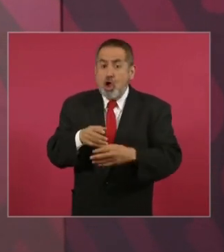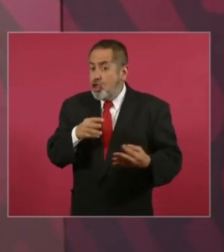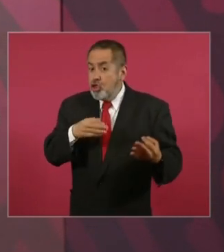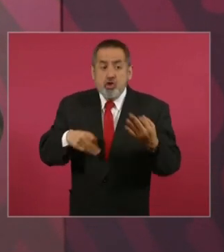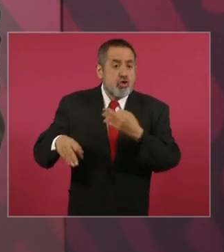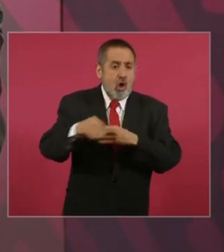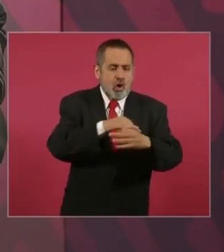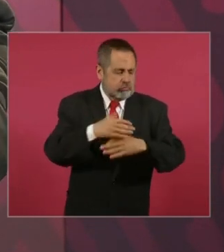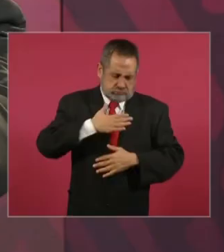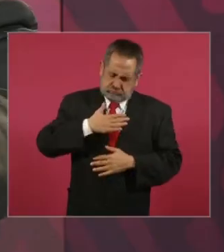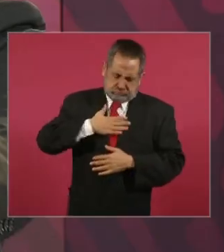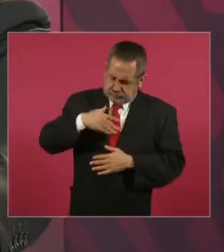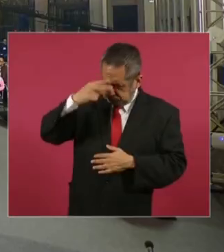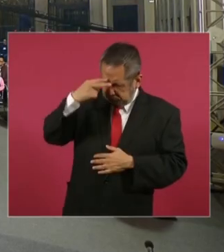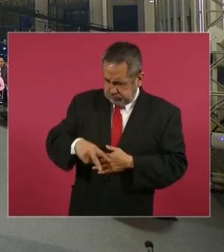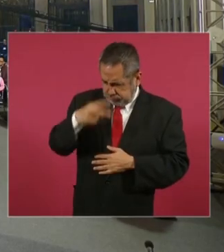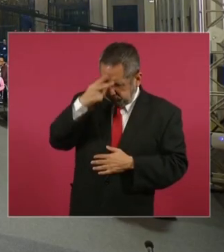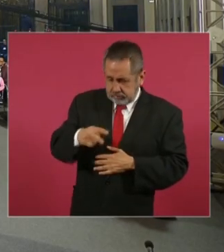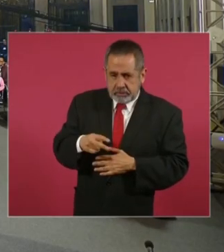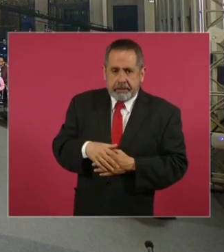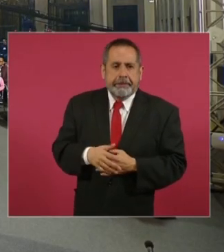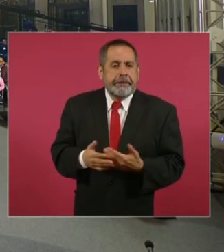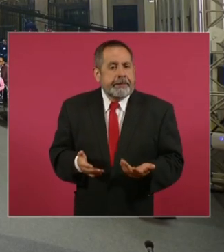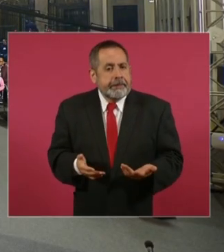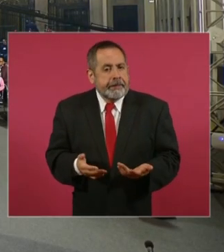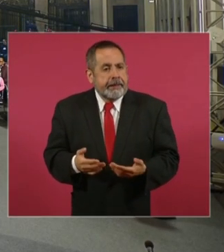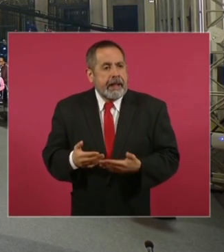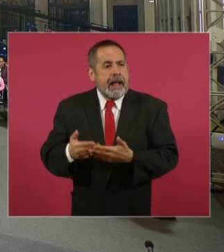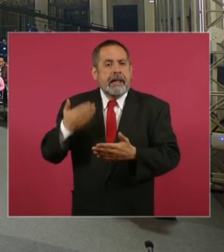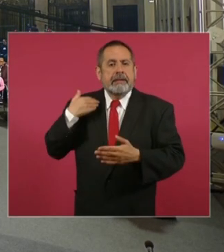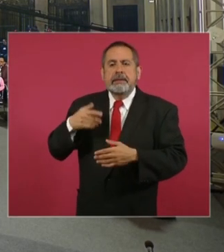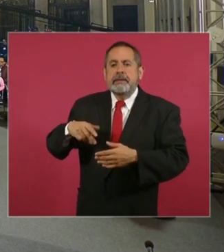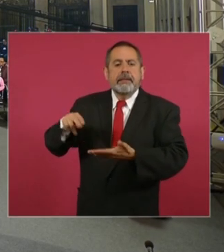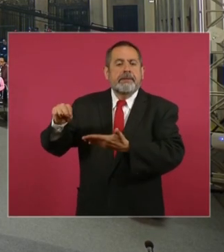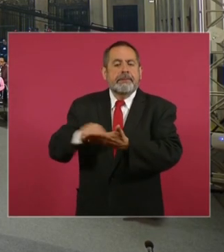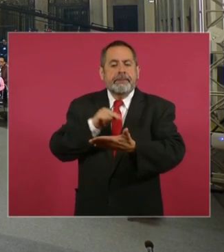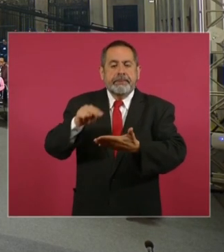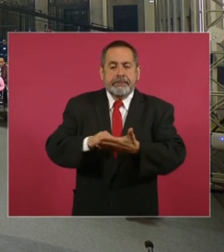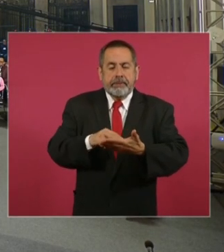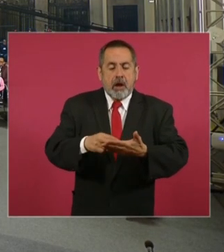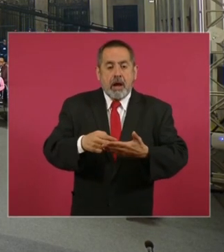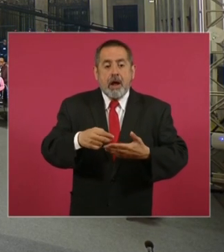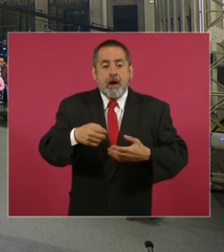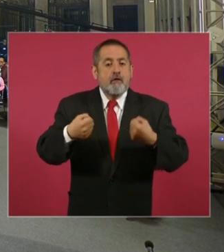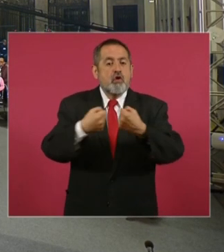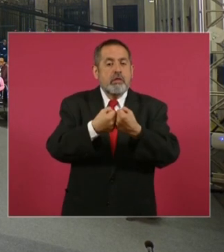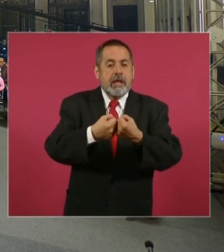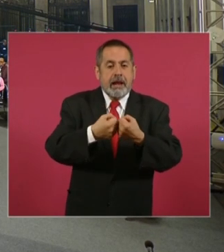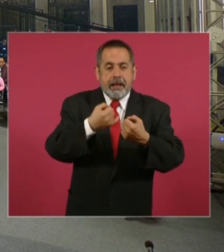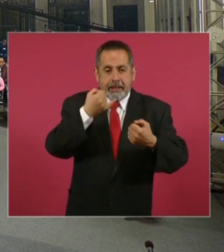deciden seguir perteneciendo a México, pero ya se habían firmado los tratados